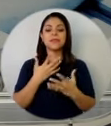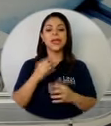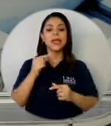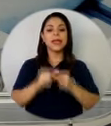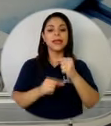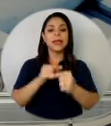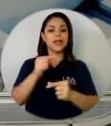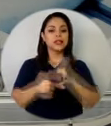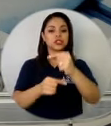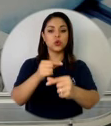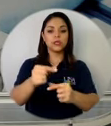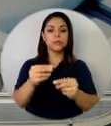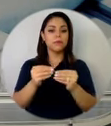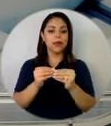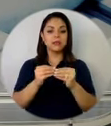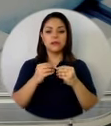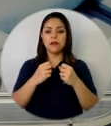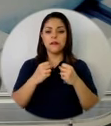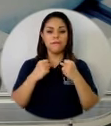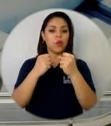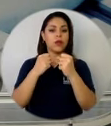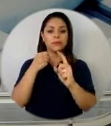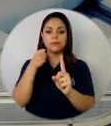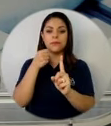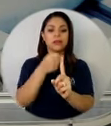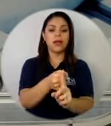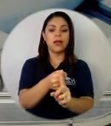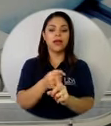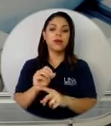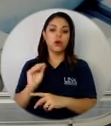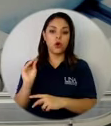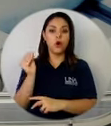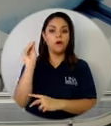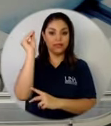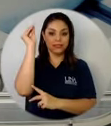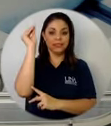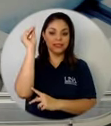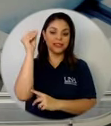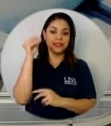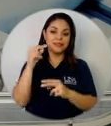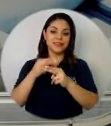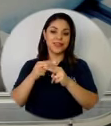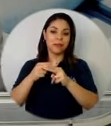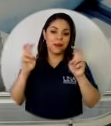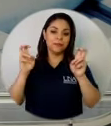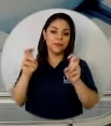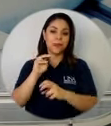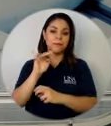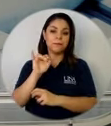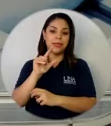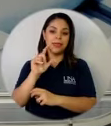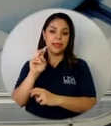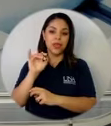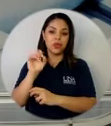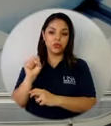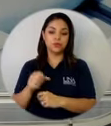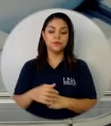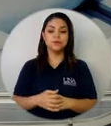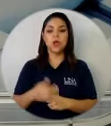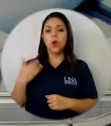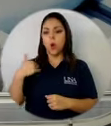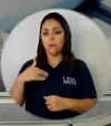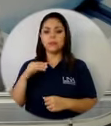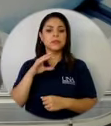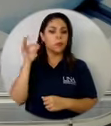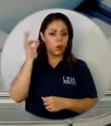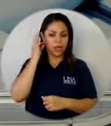más fuertemente impactadas fueron las más jóvenes, la conocida como los millennials, tanto hombres como mujeres, pero el impacto